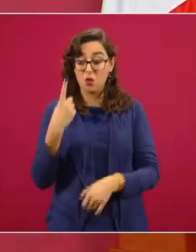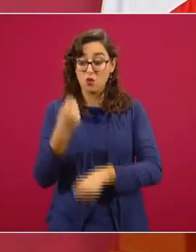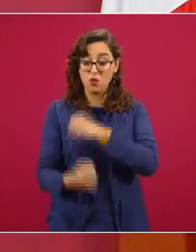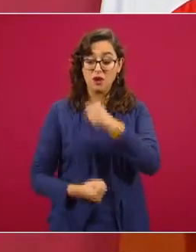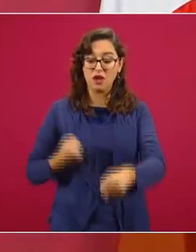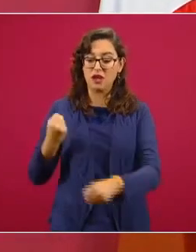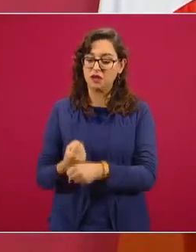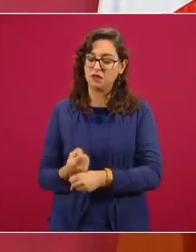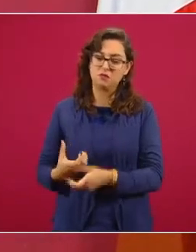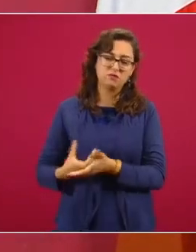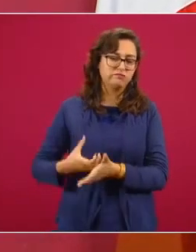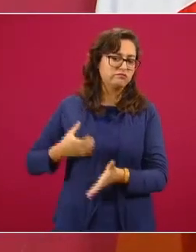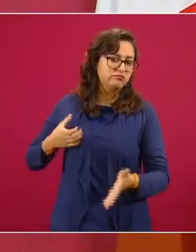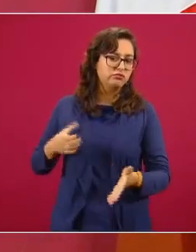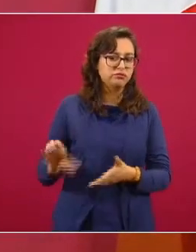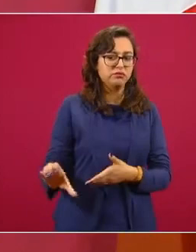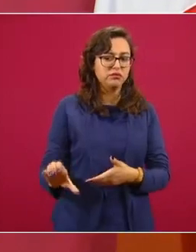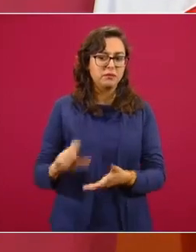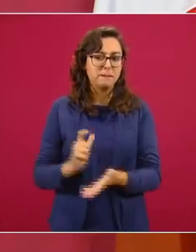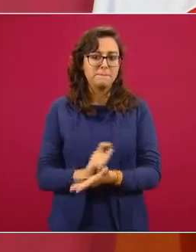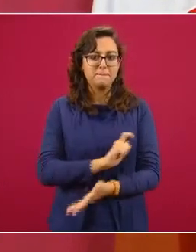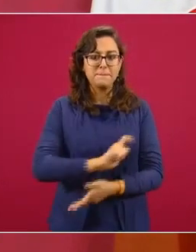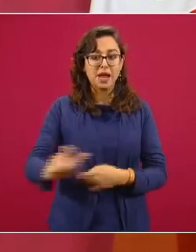cerca de 100,000 millones de pesos.